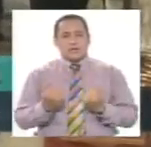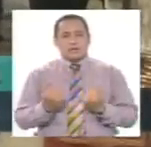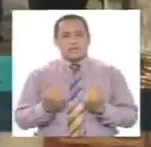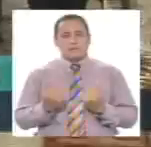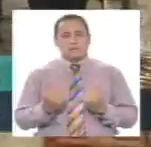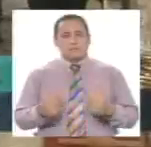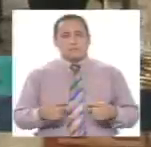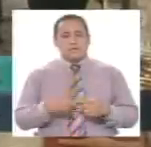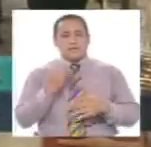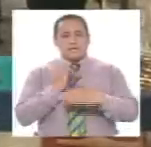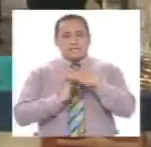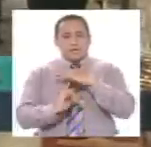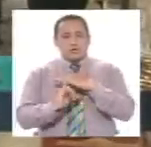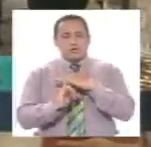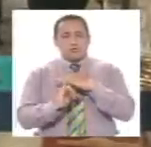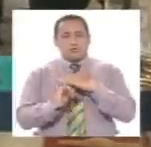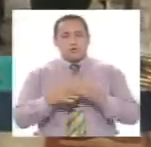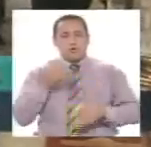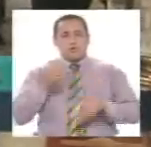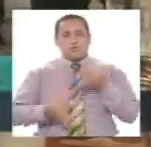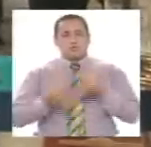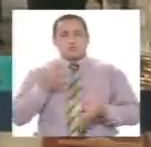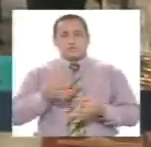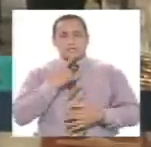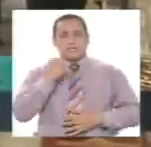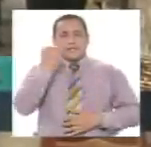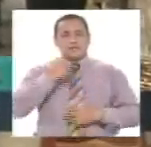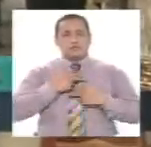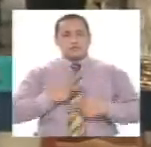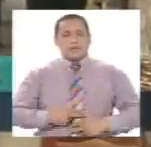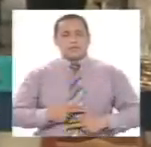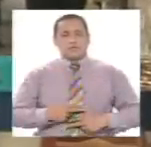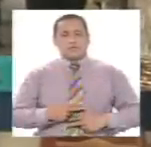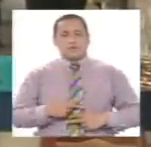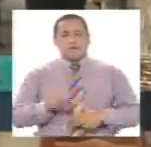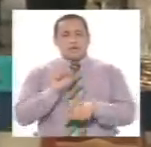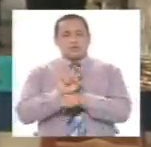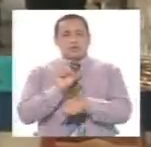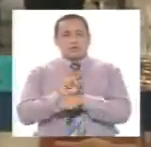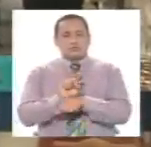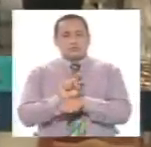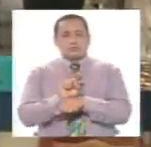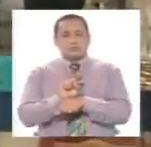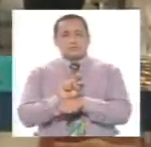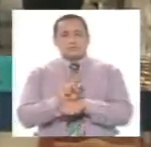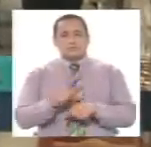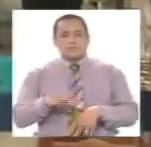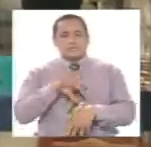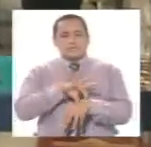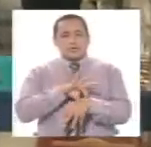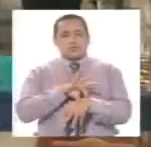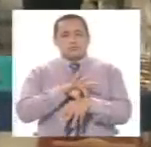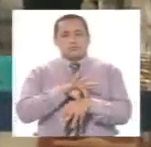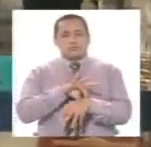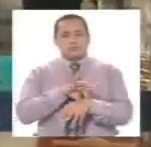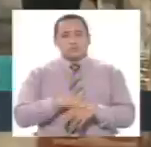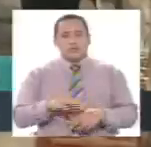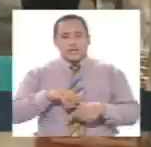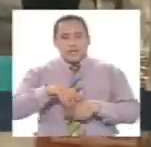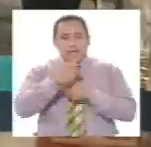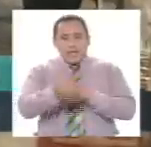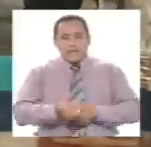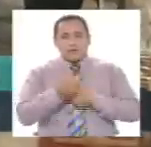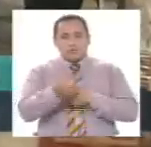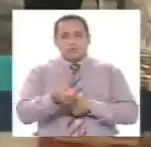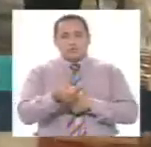Finanzas, Interior, Justicia y Derechos Humanos, Educación, Salud, Agricultura